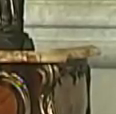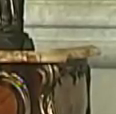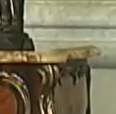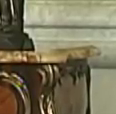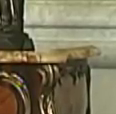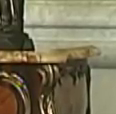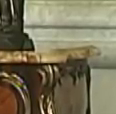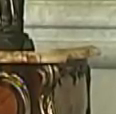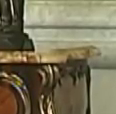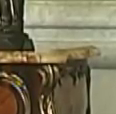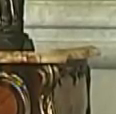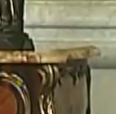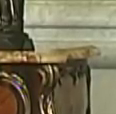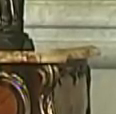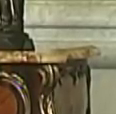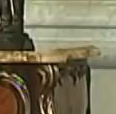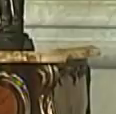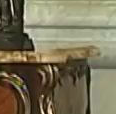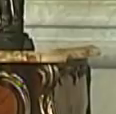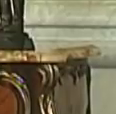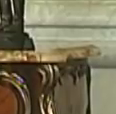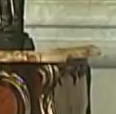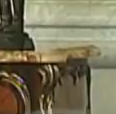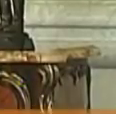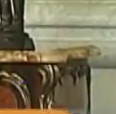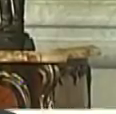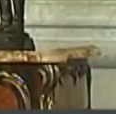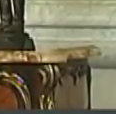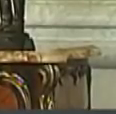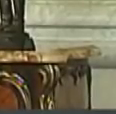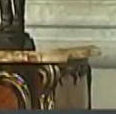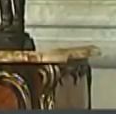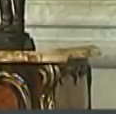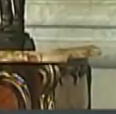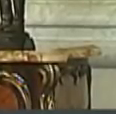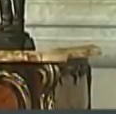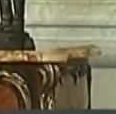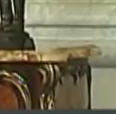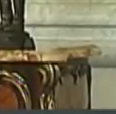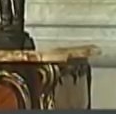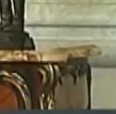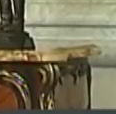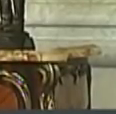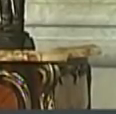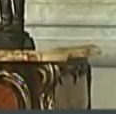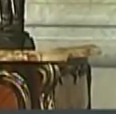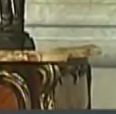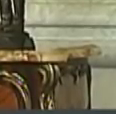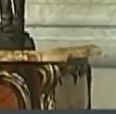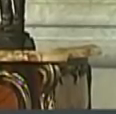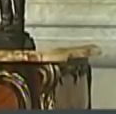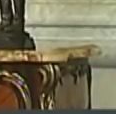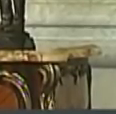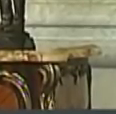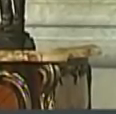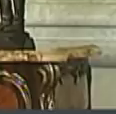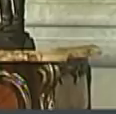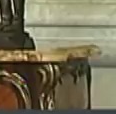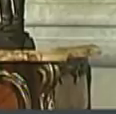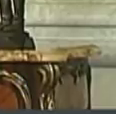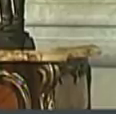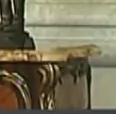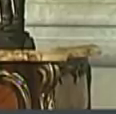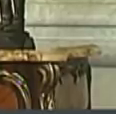a dentelladas por la disip de la cuarta república la cosa que